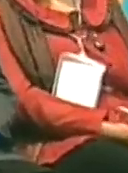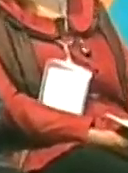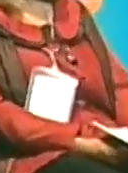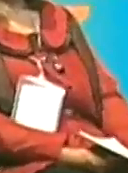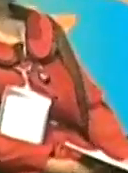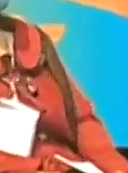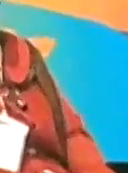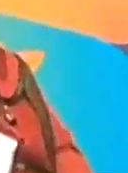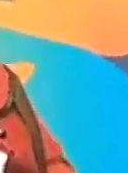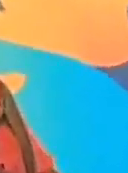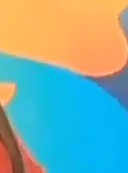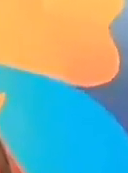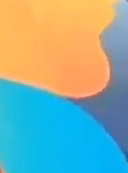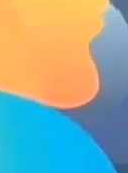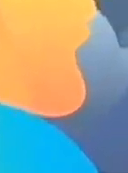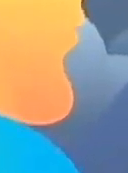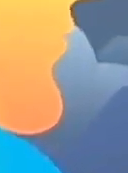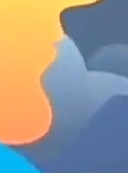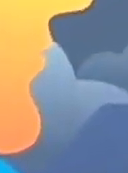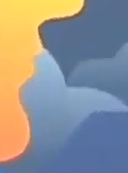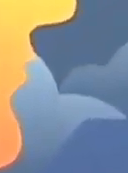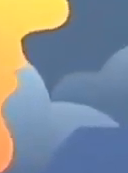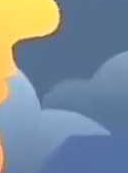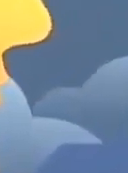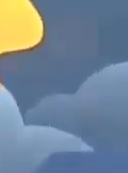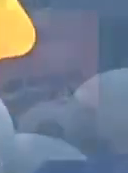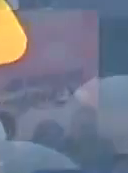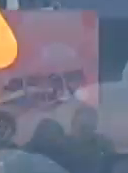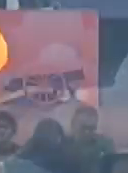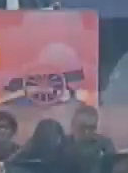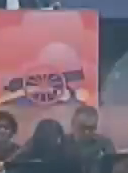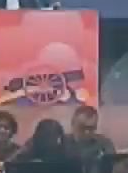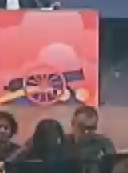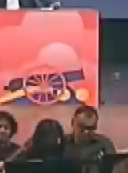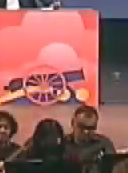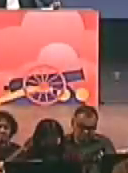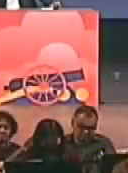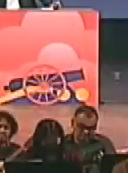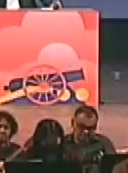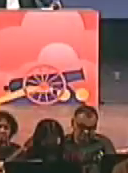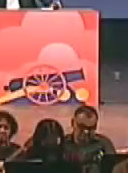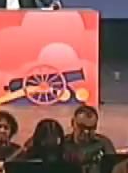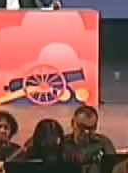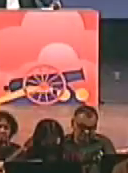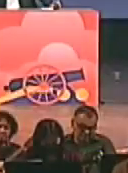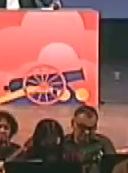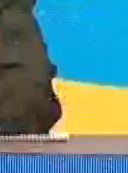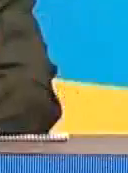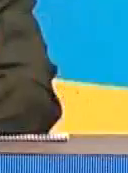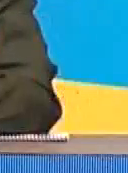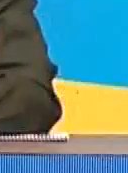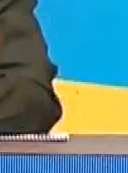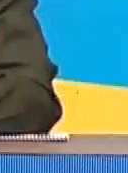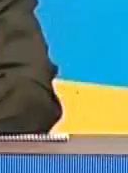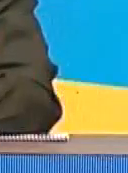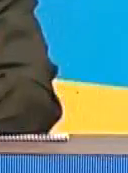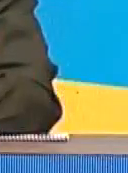Por aquí están algunos de sus historiadores que han venido de Ciudad de México. Ha venido un historiador,